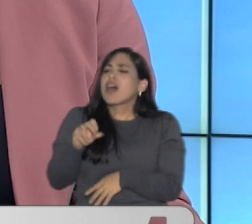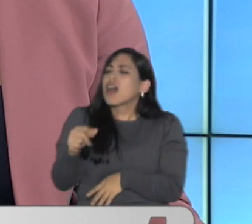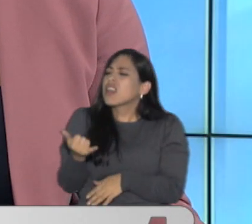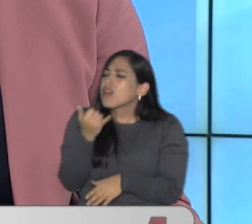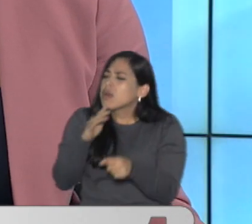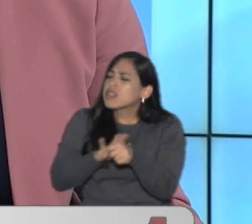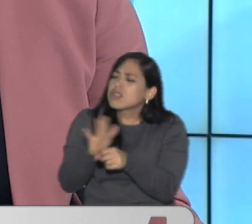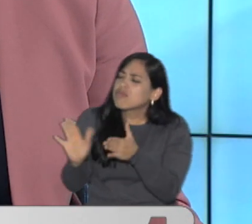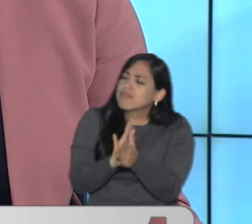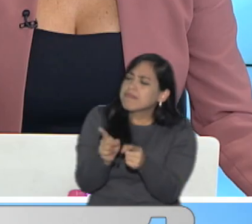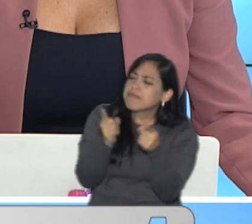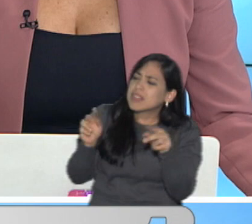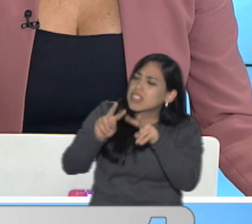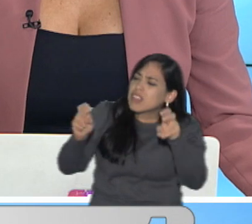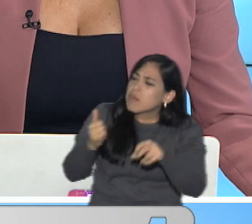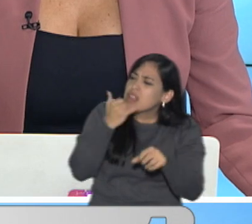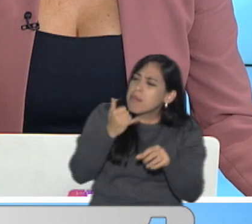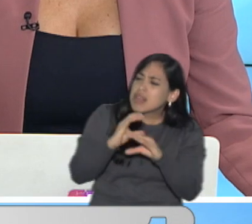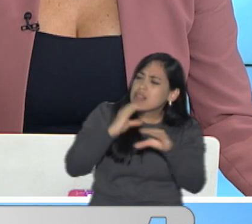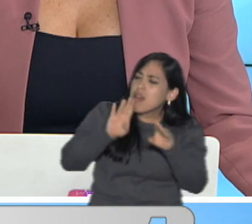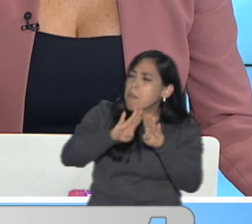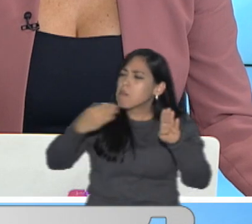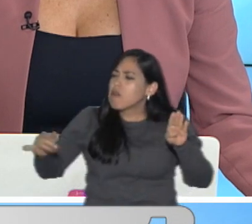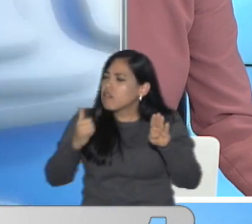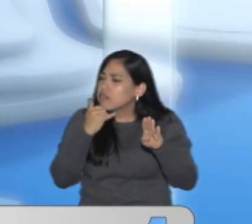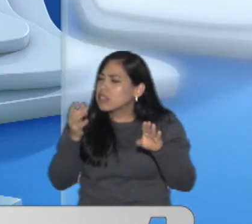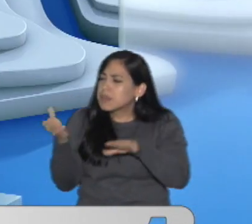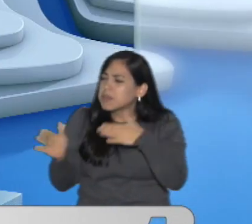¿qué más detalles se conocen sobre este hecho? Buenas tardes.